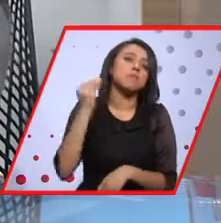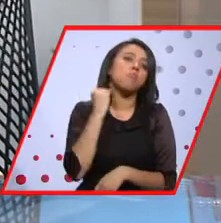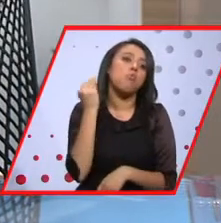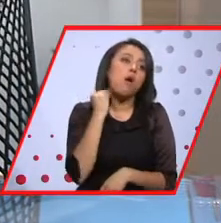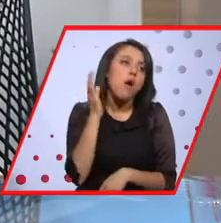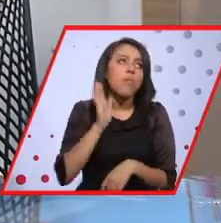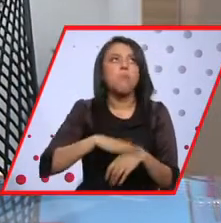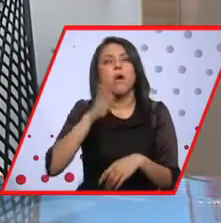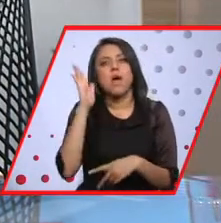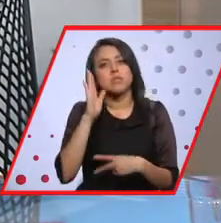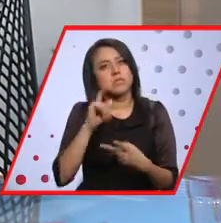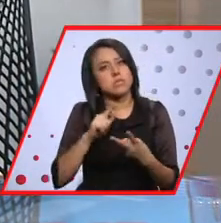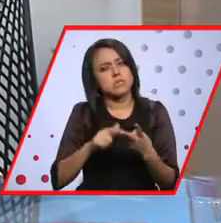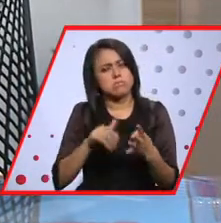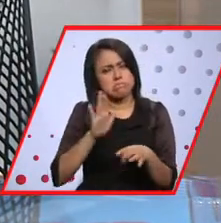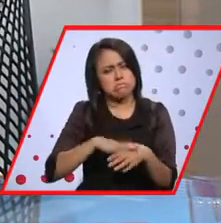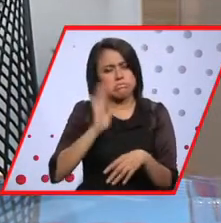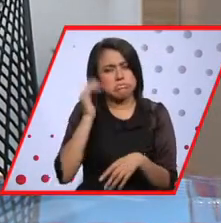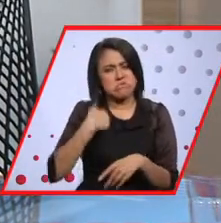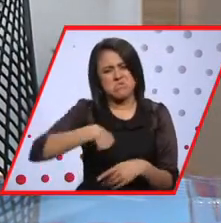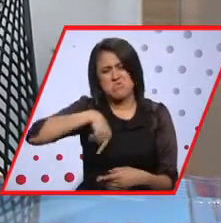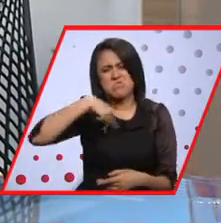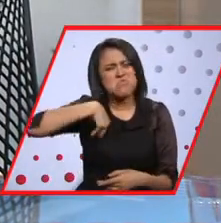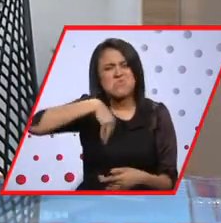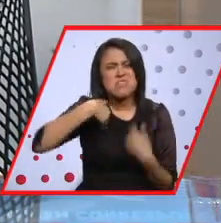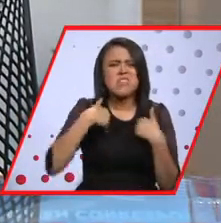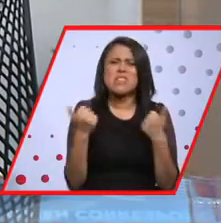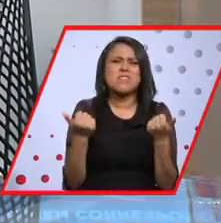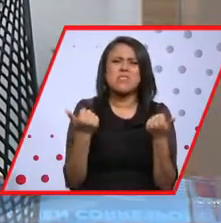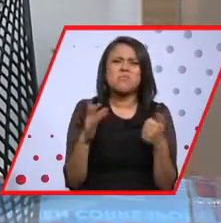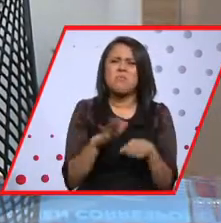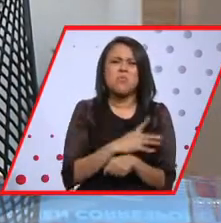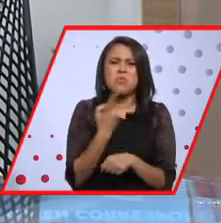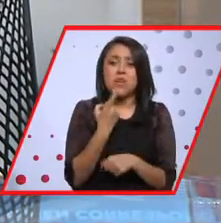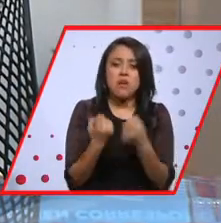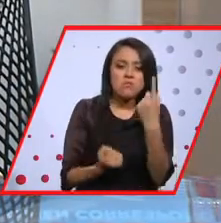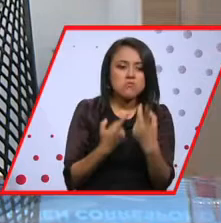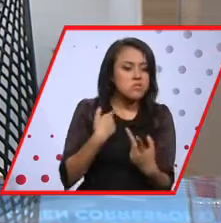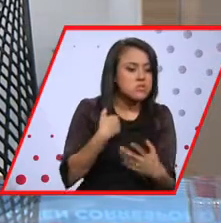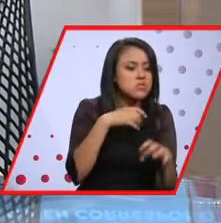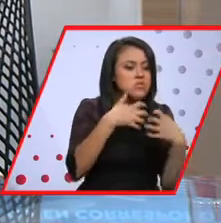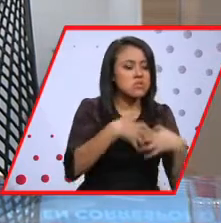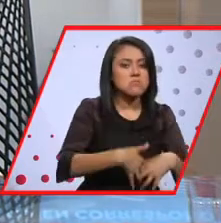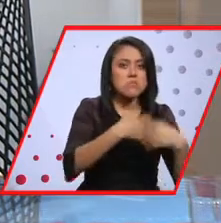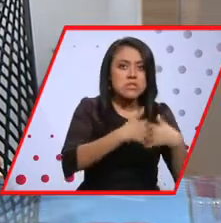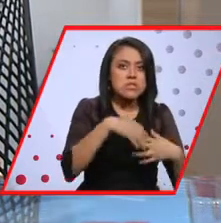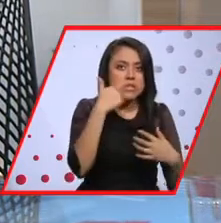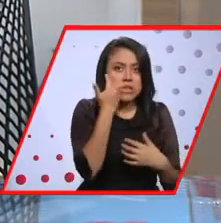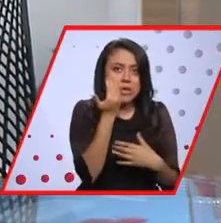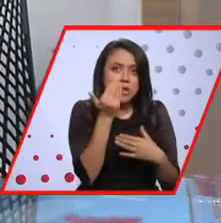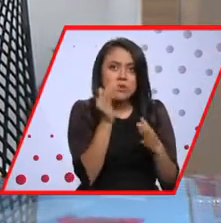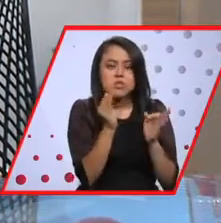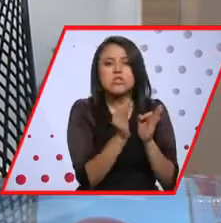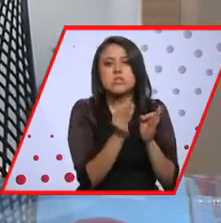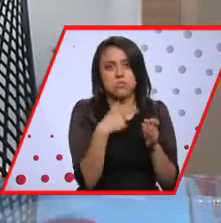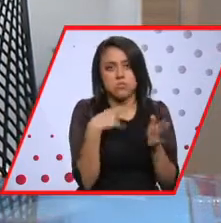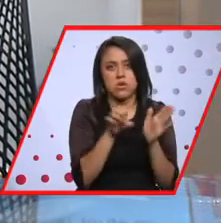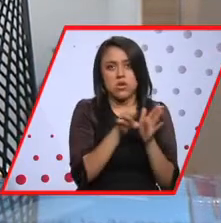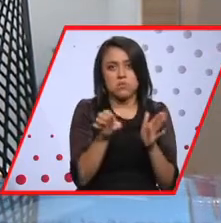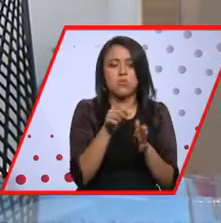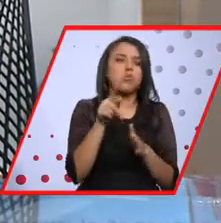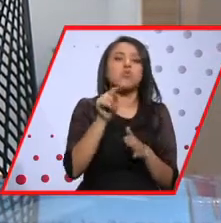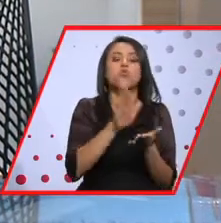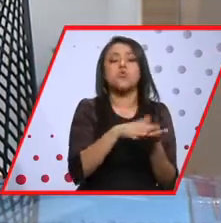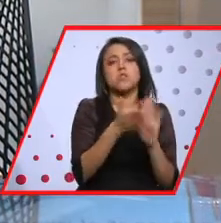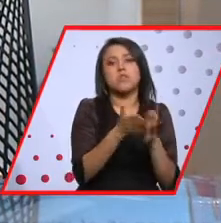gastos. A veces no entiendo cómo algunas empresas, y lo hacen chiquitas, una tortillería, como lo hacen grandes